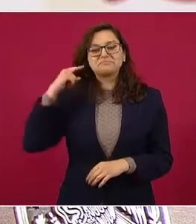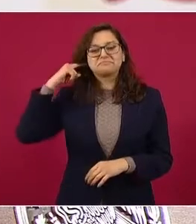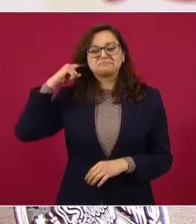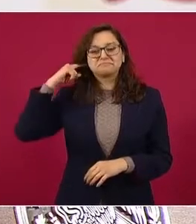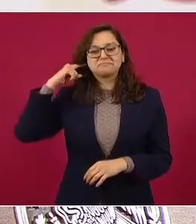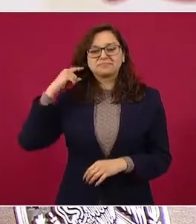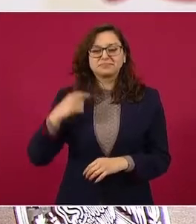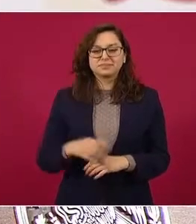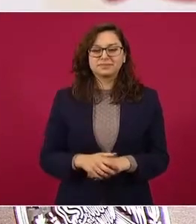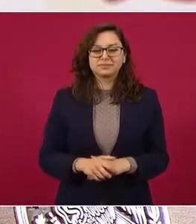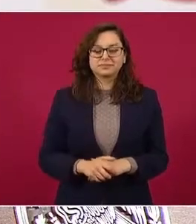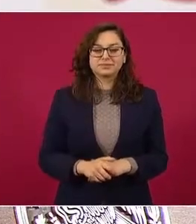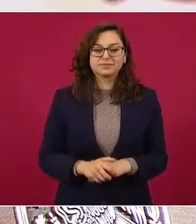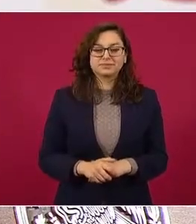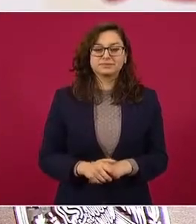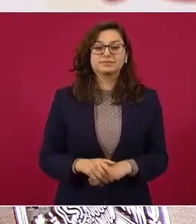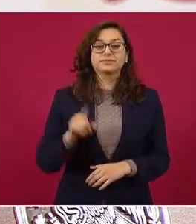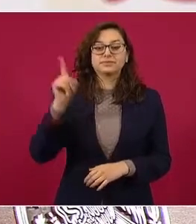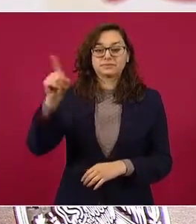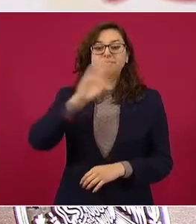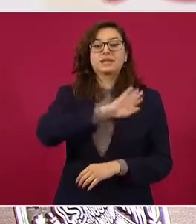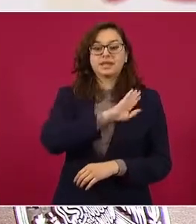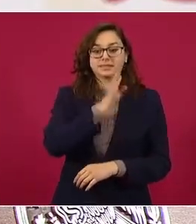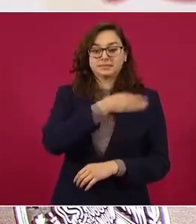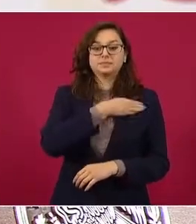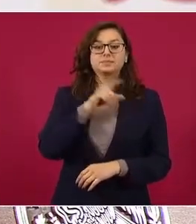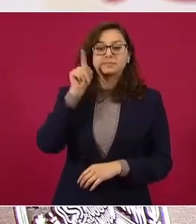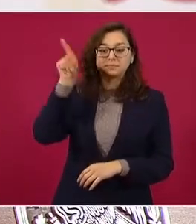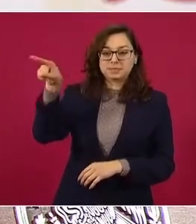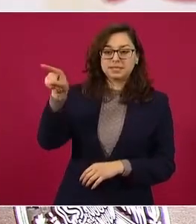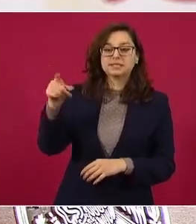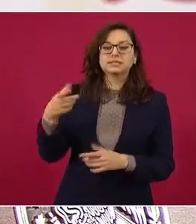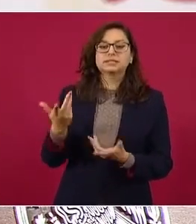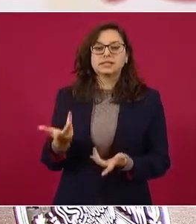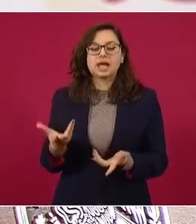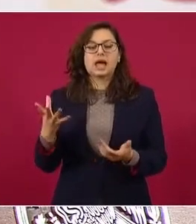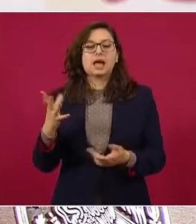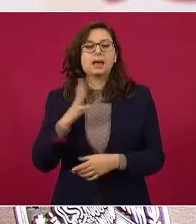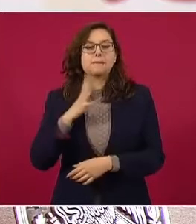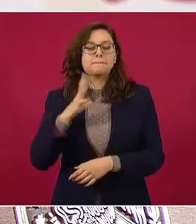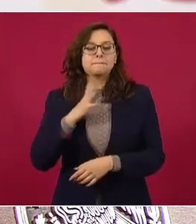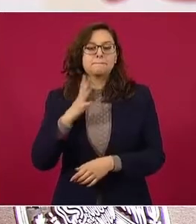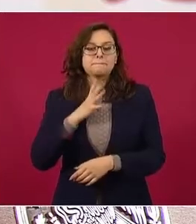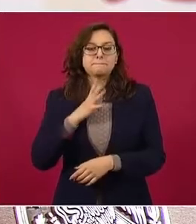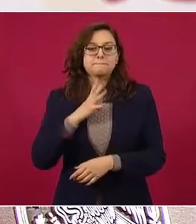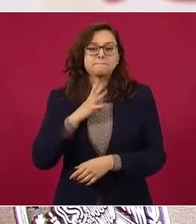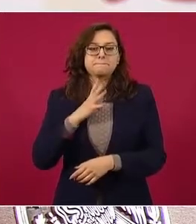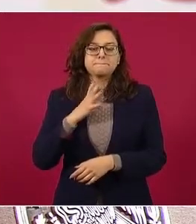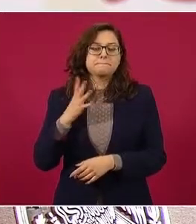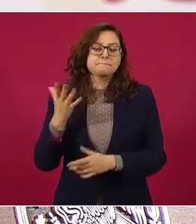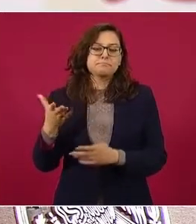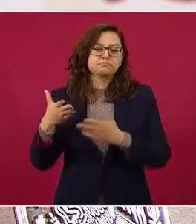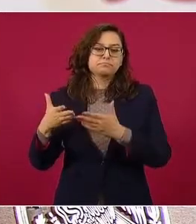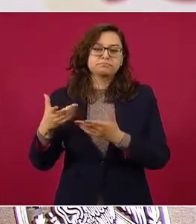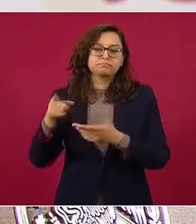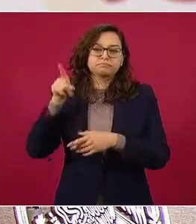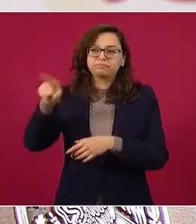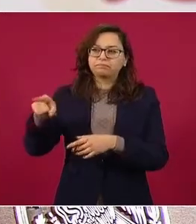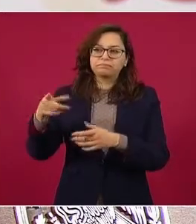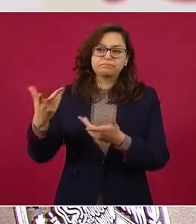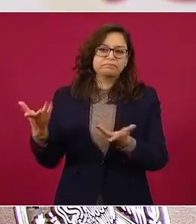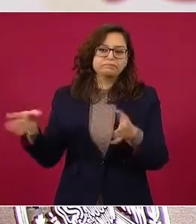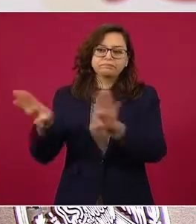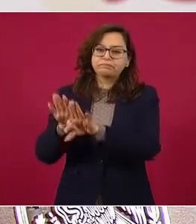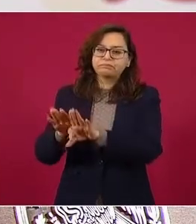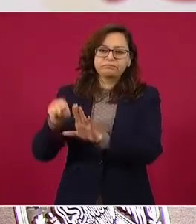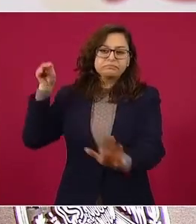Fue unos astilleros en España, en Vigo, en España, que estaban prácticamente en bancarrota, estaban